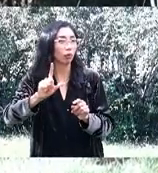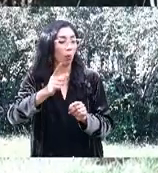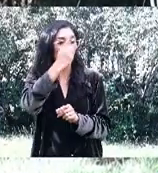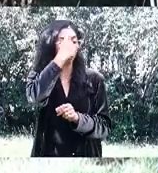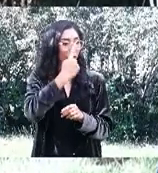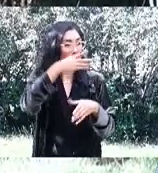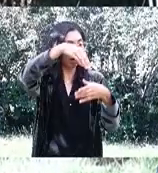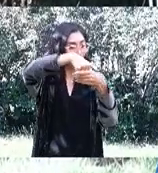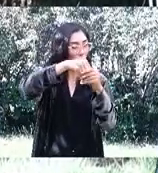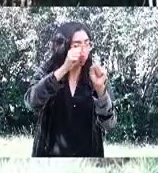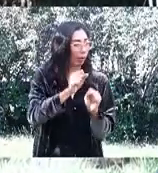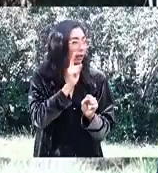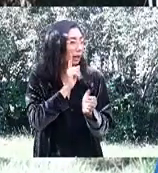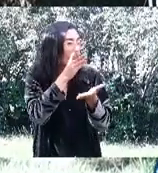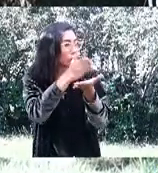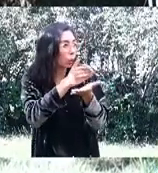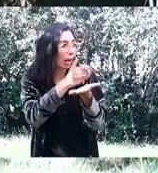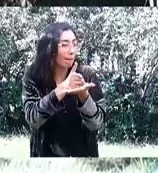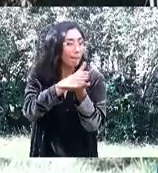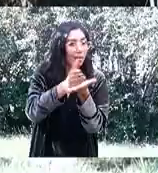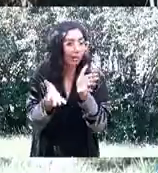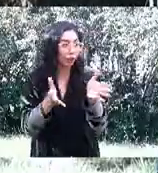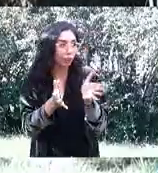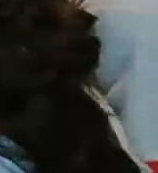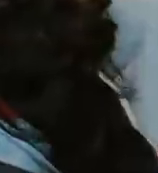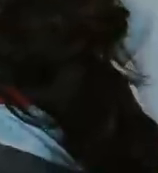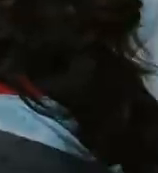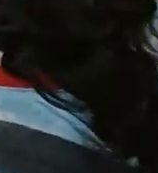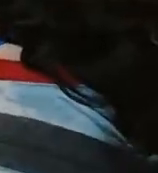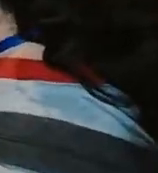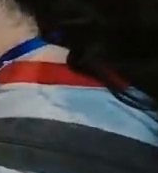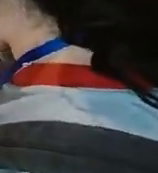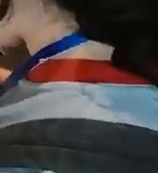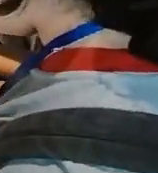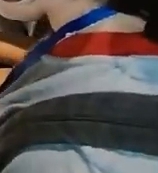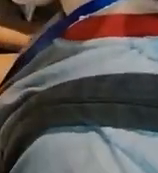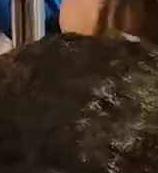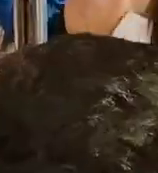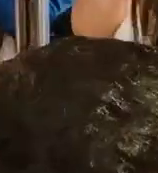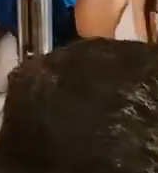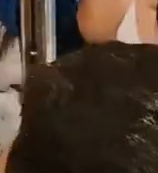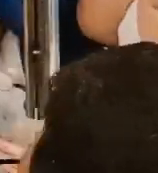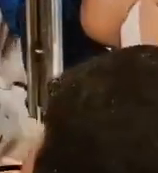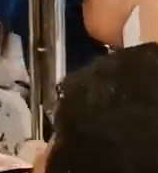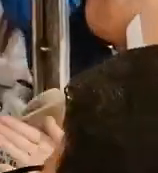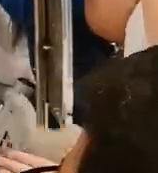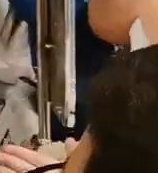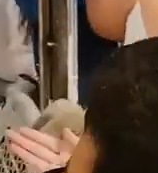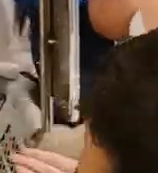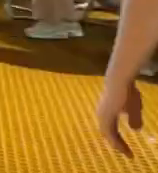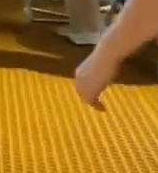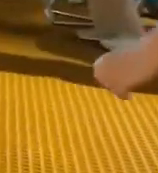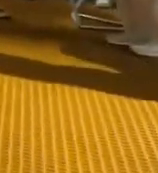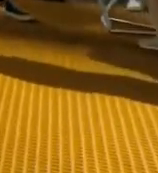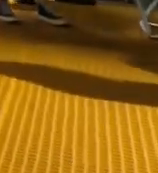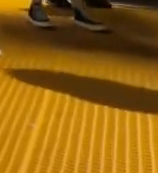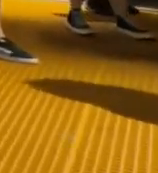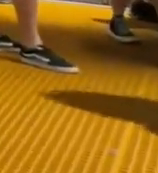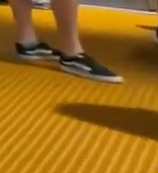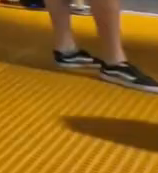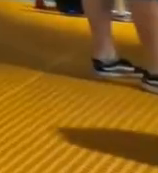mediación pongan atención a este video la escuela de mediación propone una manera activa de investigar y